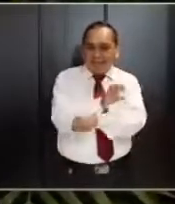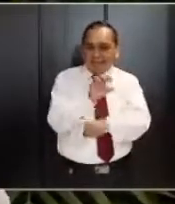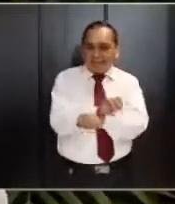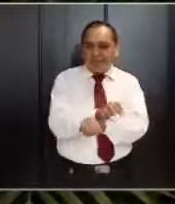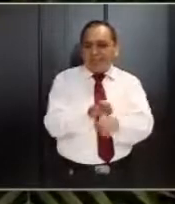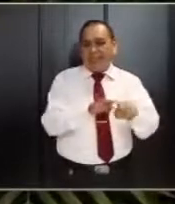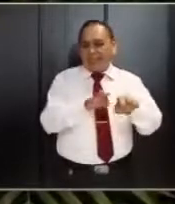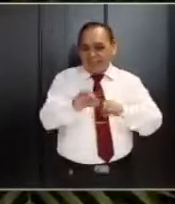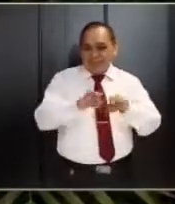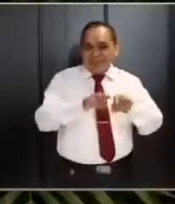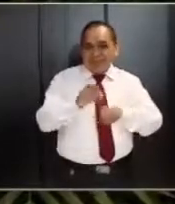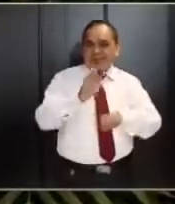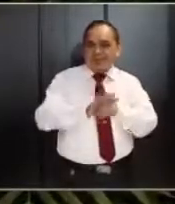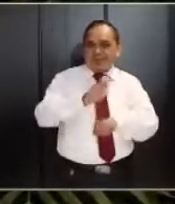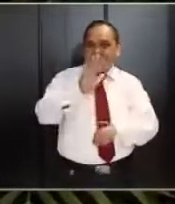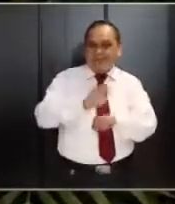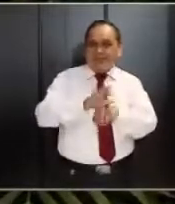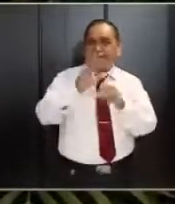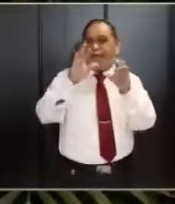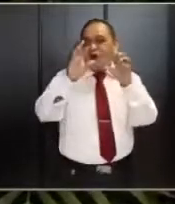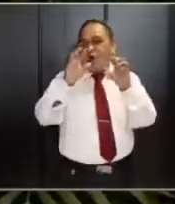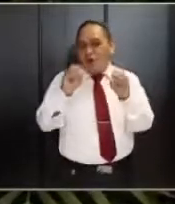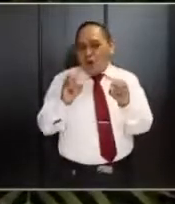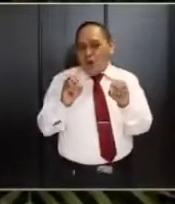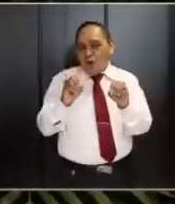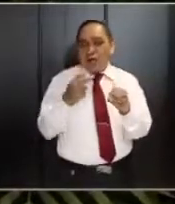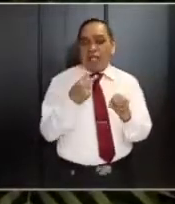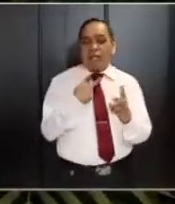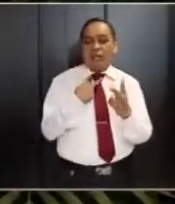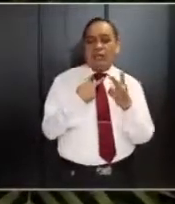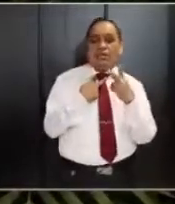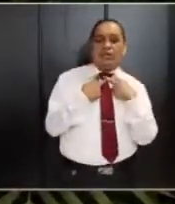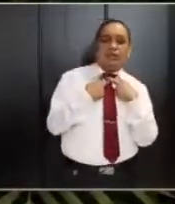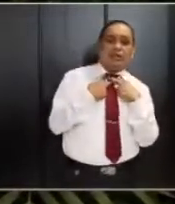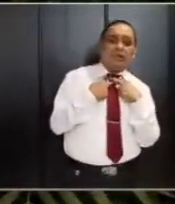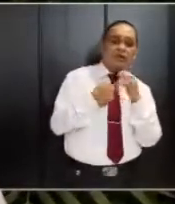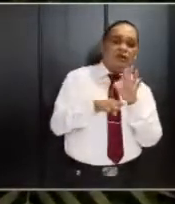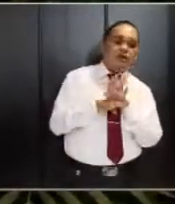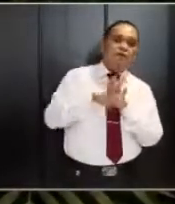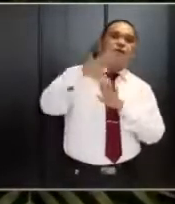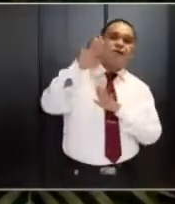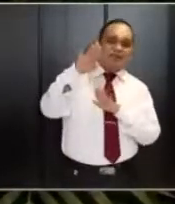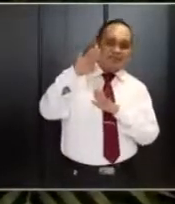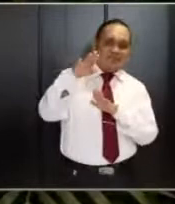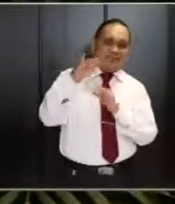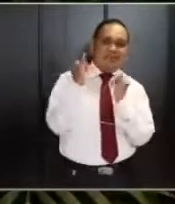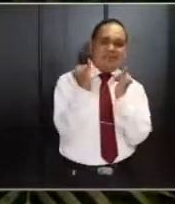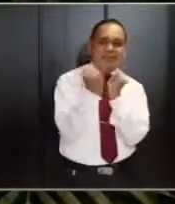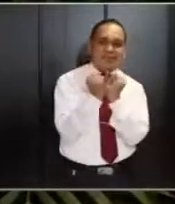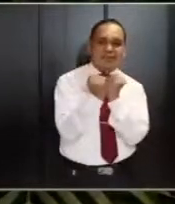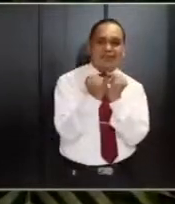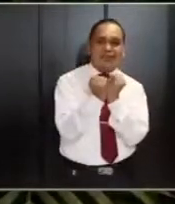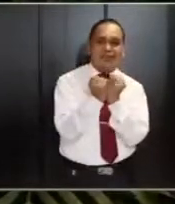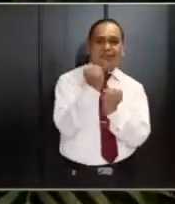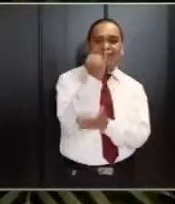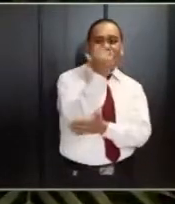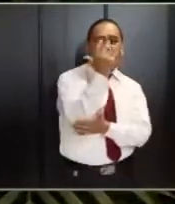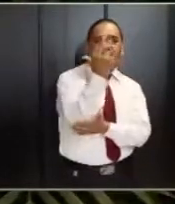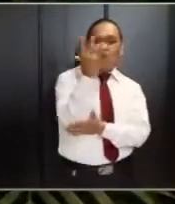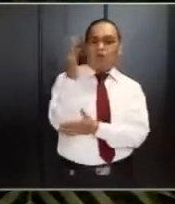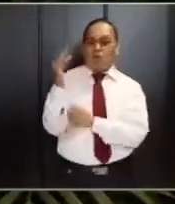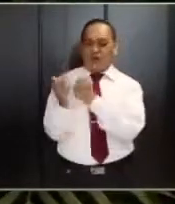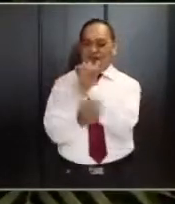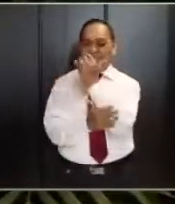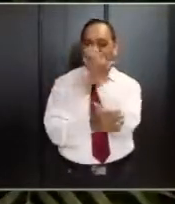más empleos o para por lo menos salir del bache en que muchas se encuentran. y por último también los beneficios ambientales en